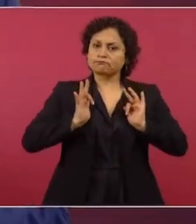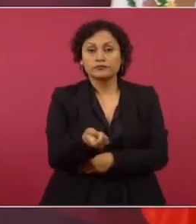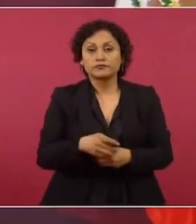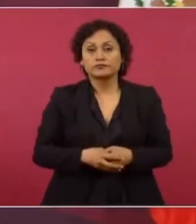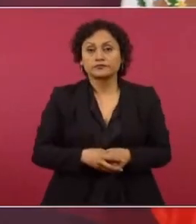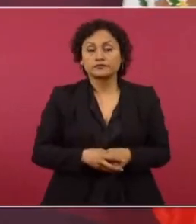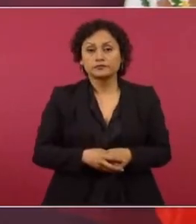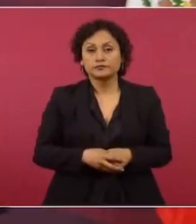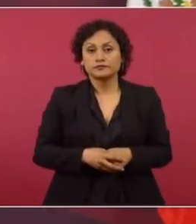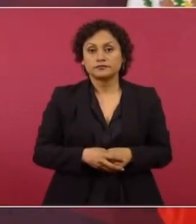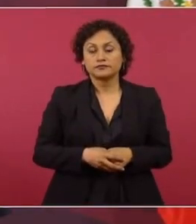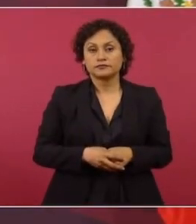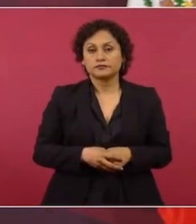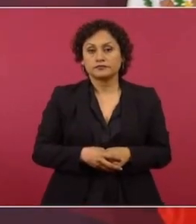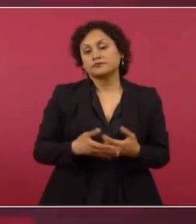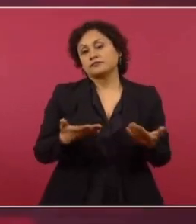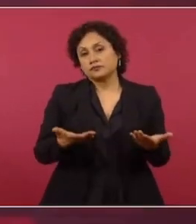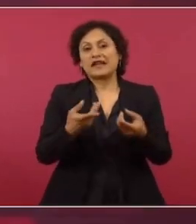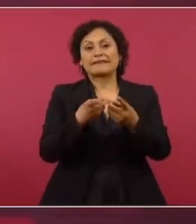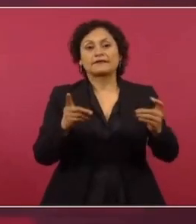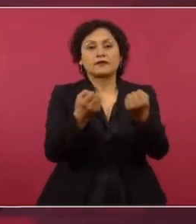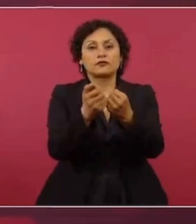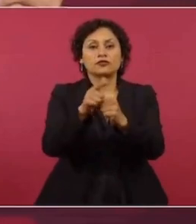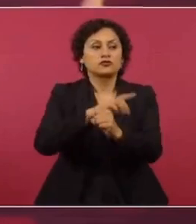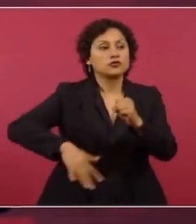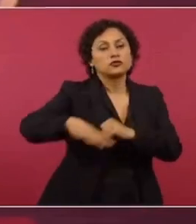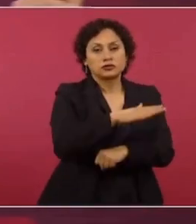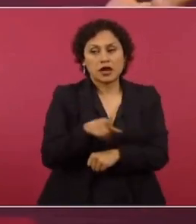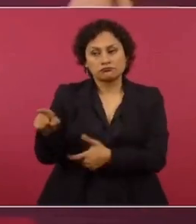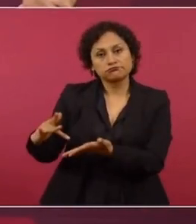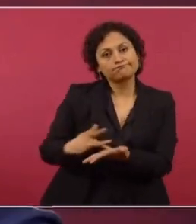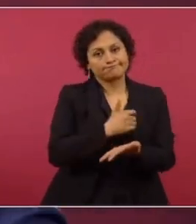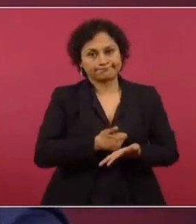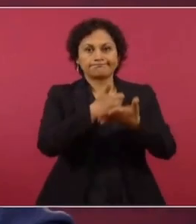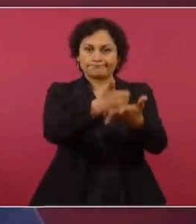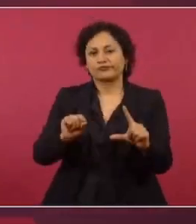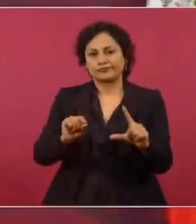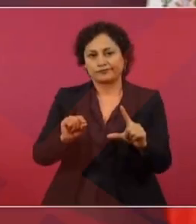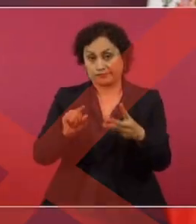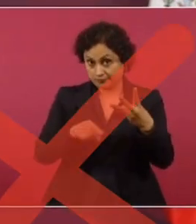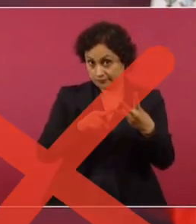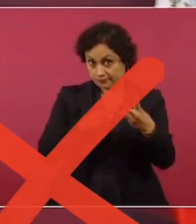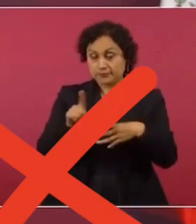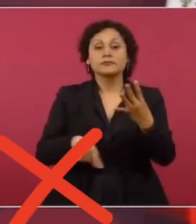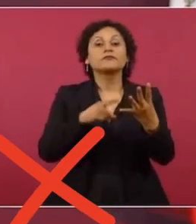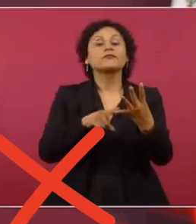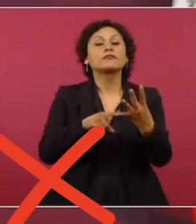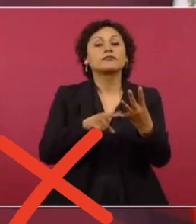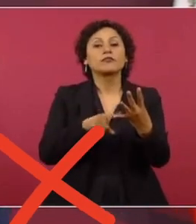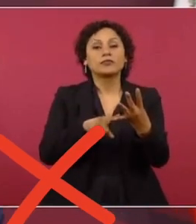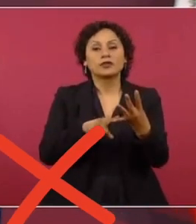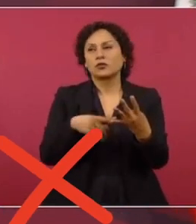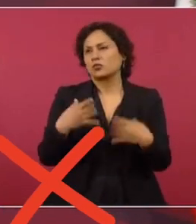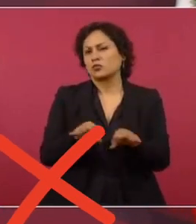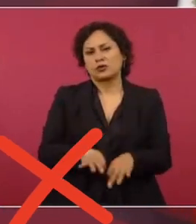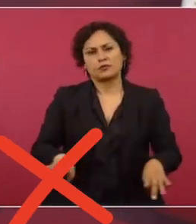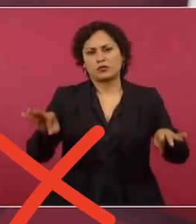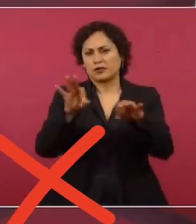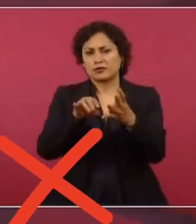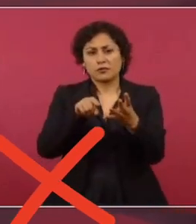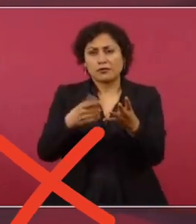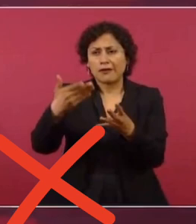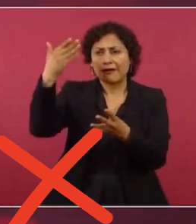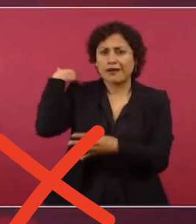que se contribuya en el desarrollo social, que las Fuerzas Armadas contribuyan en el desarrollo social del país. La cuarta, que es importantísima y como nunca en la